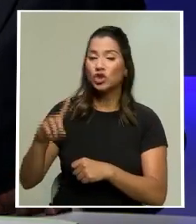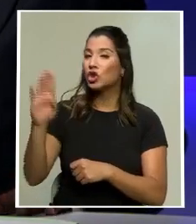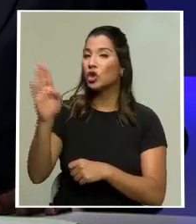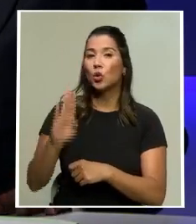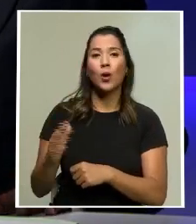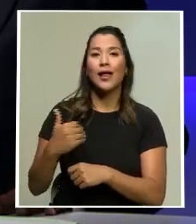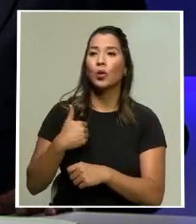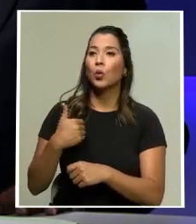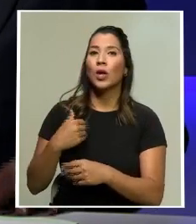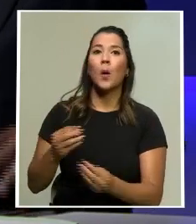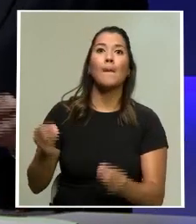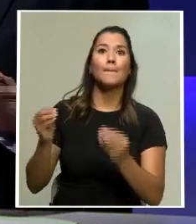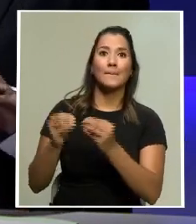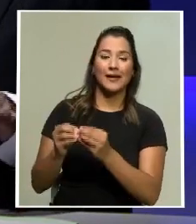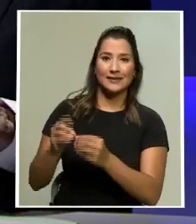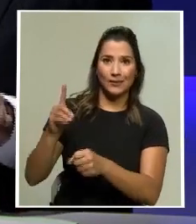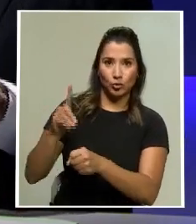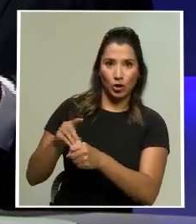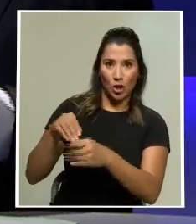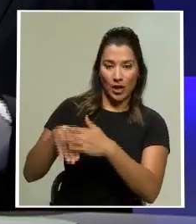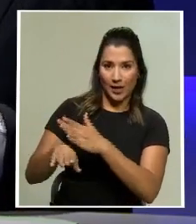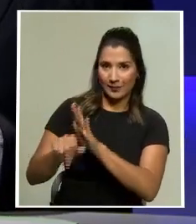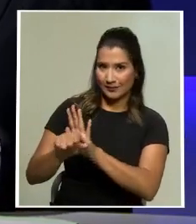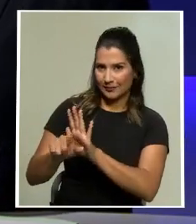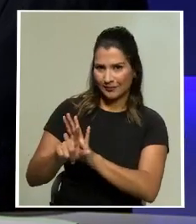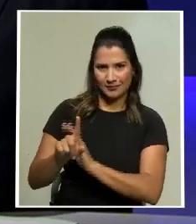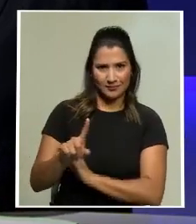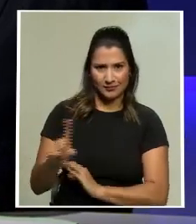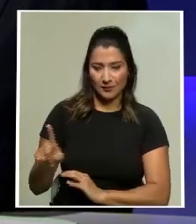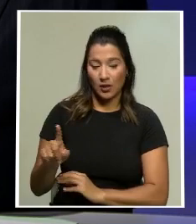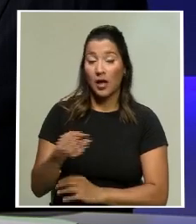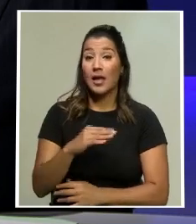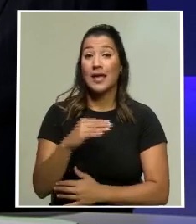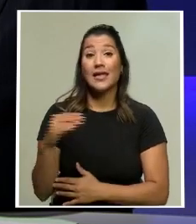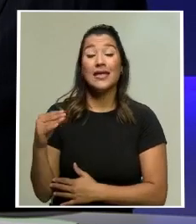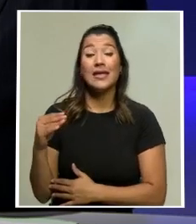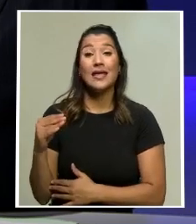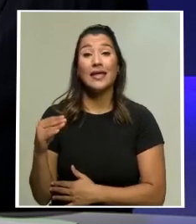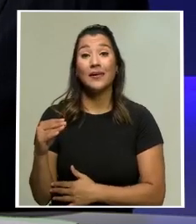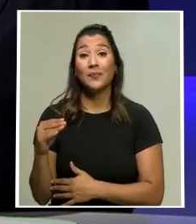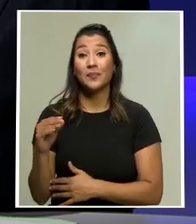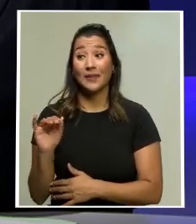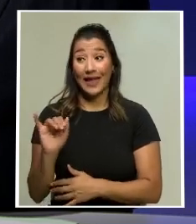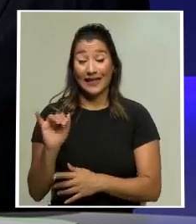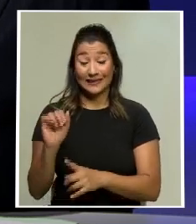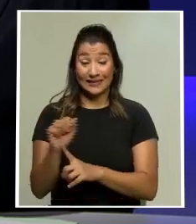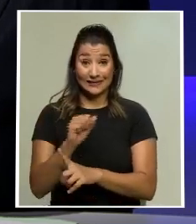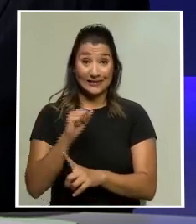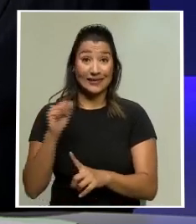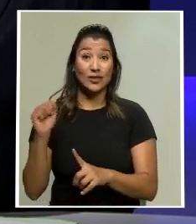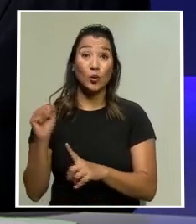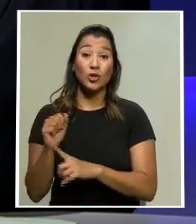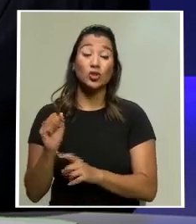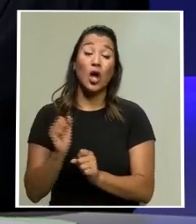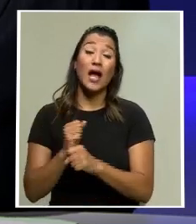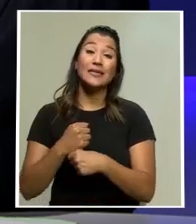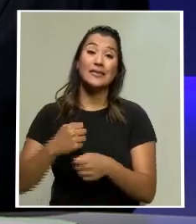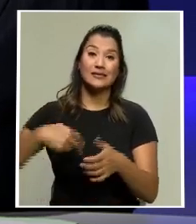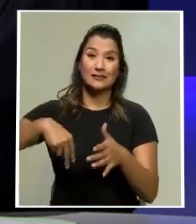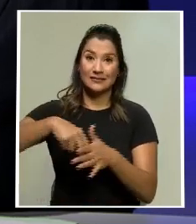la Asamblea Legislativa y esa composición partidaria obstruía